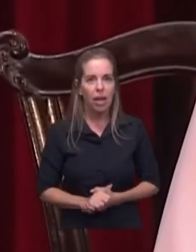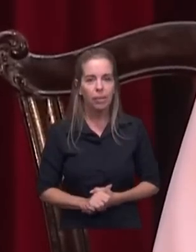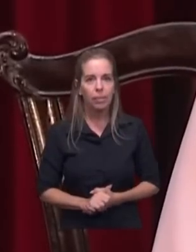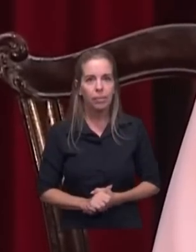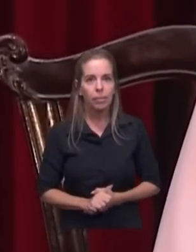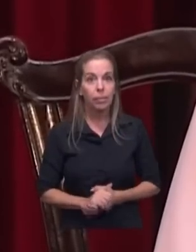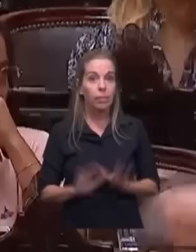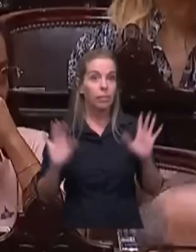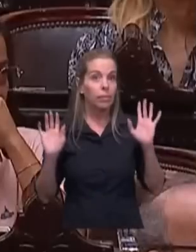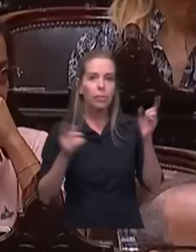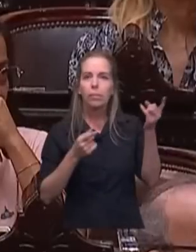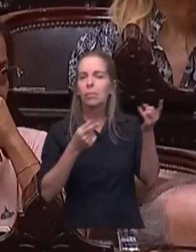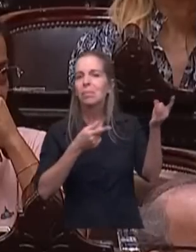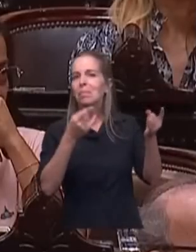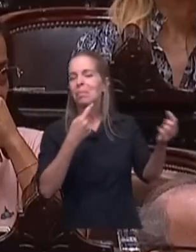No son mentiras.